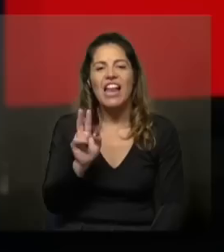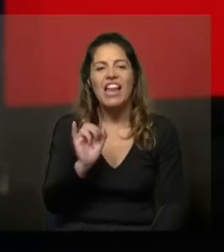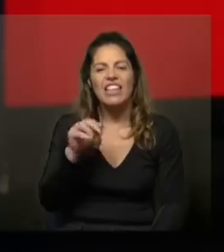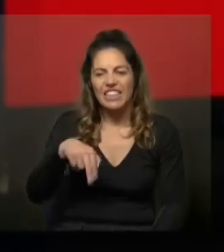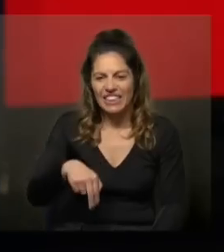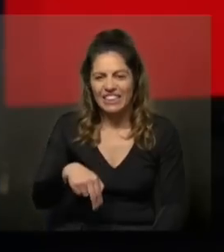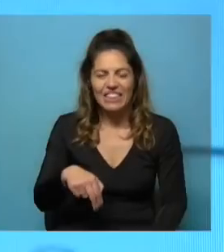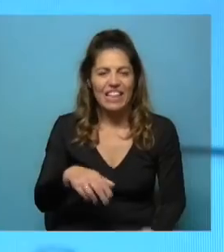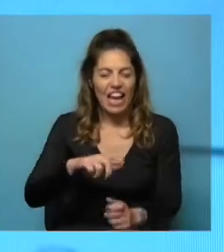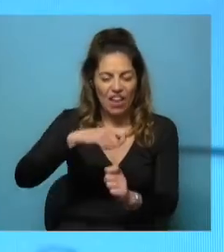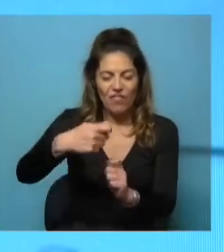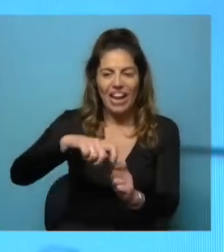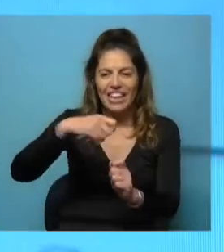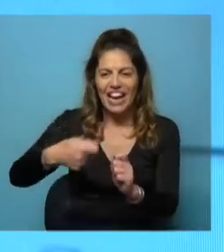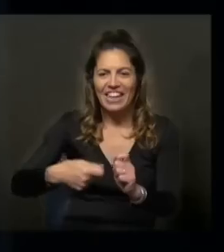verde